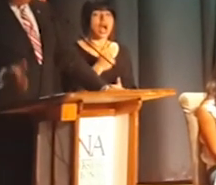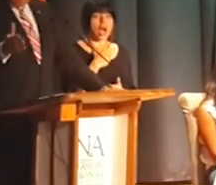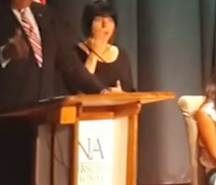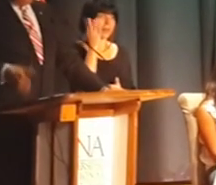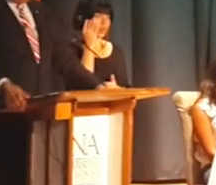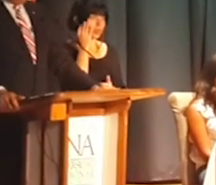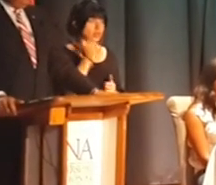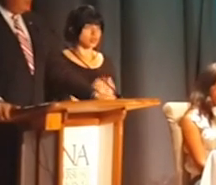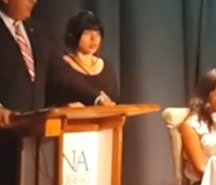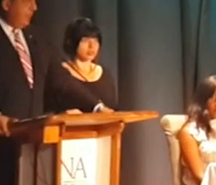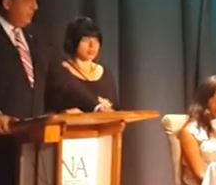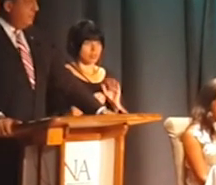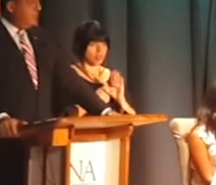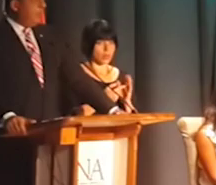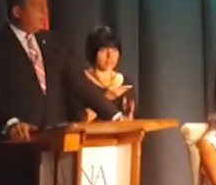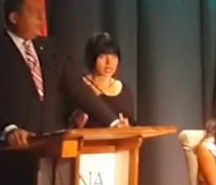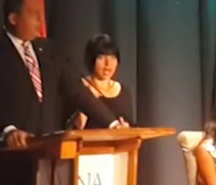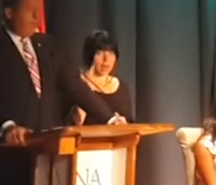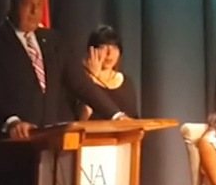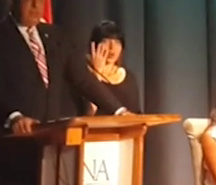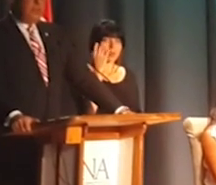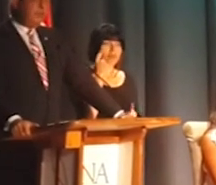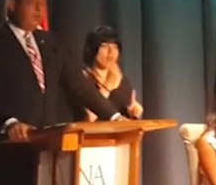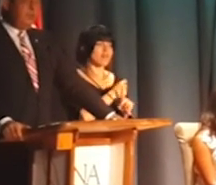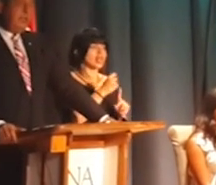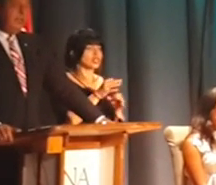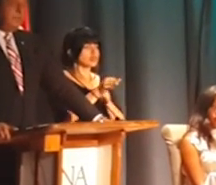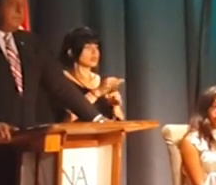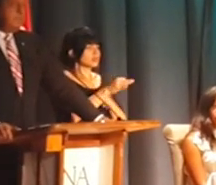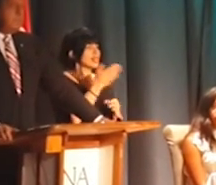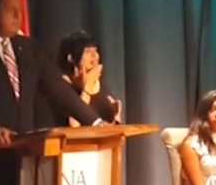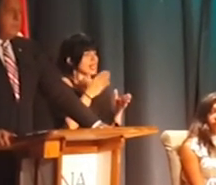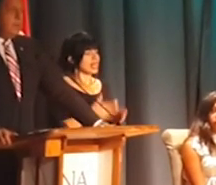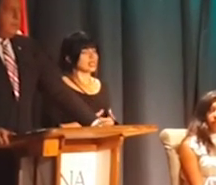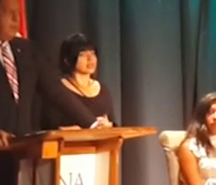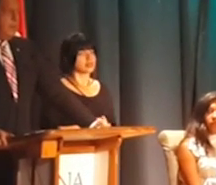Hay preocupación, se demuestra aquí, por la violencia en los territorios indígenas.